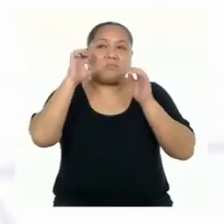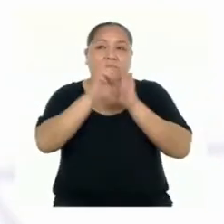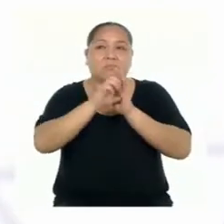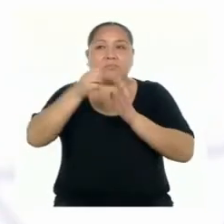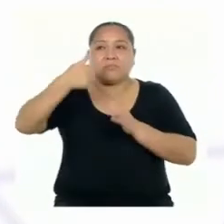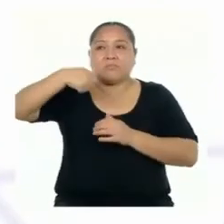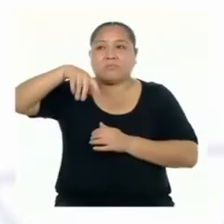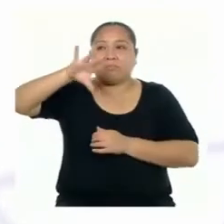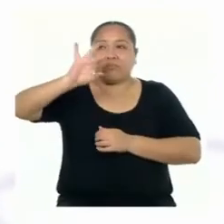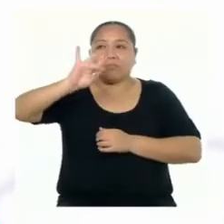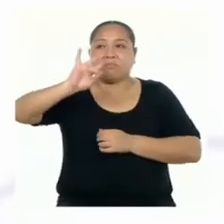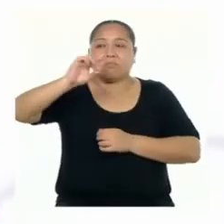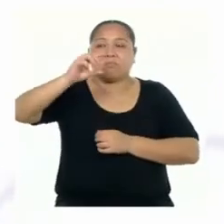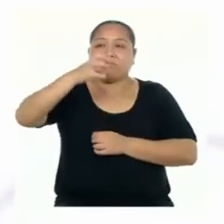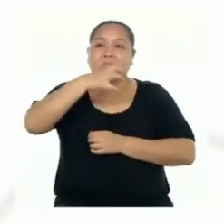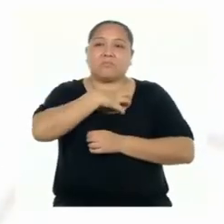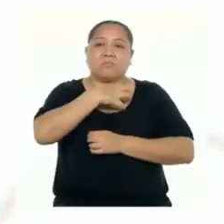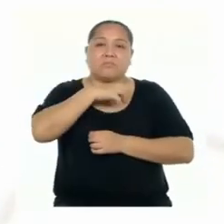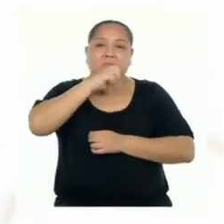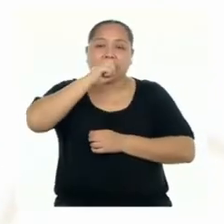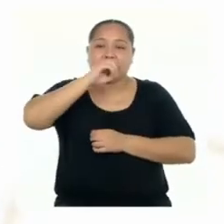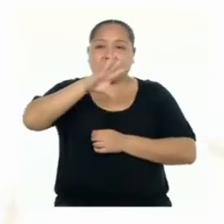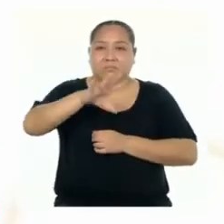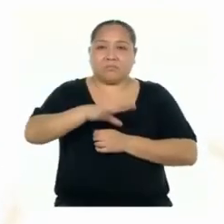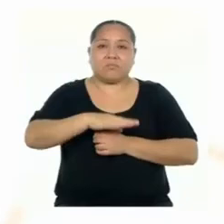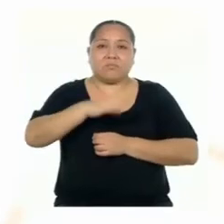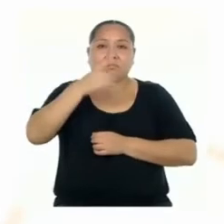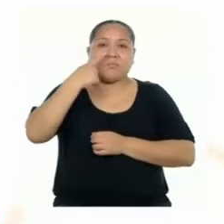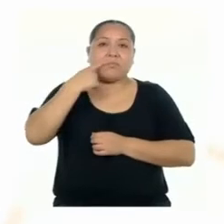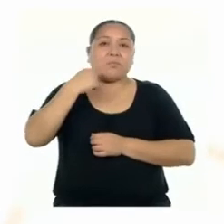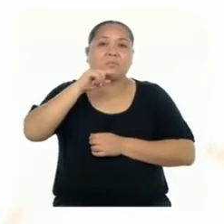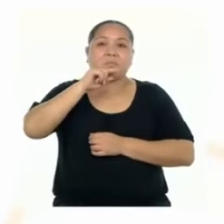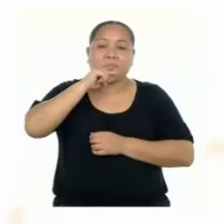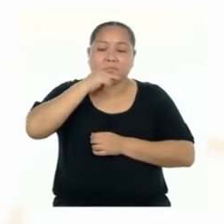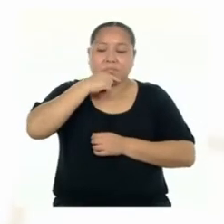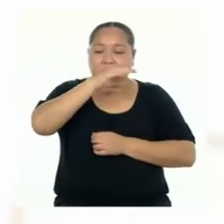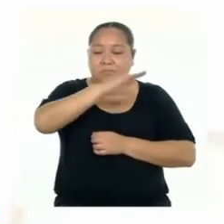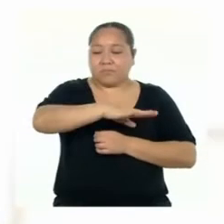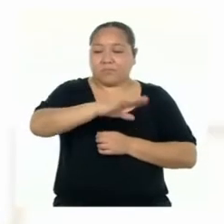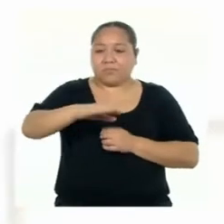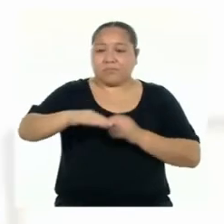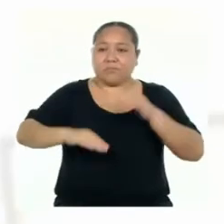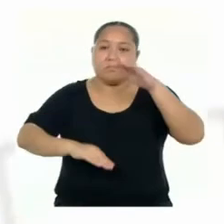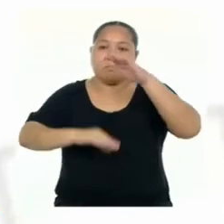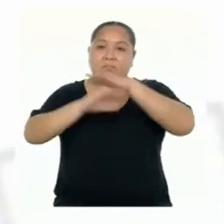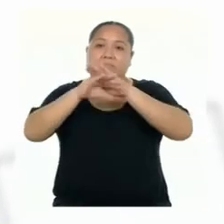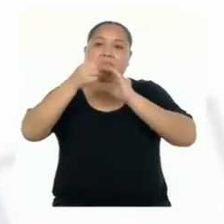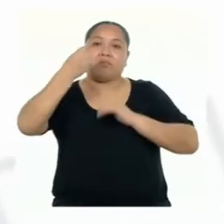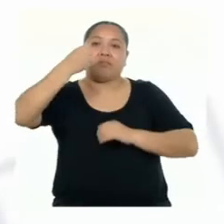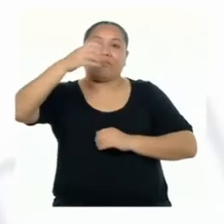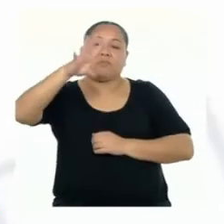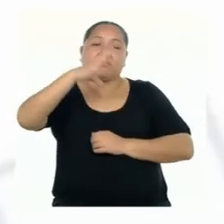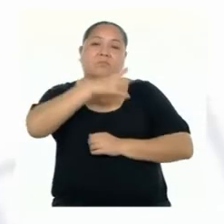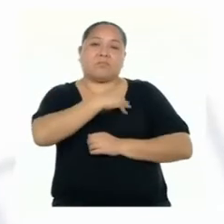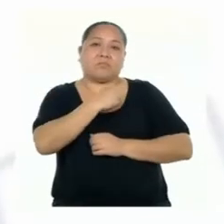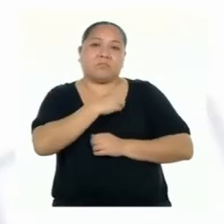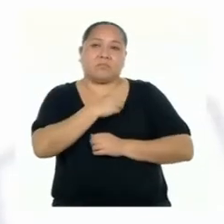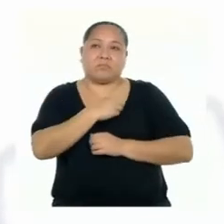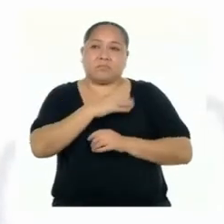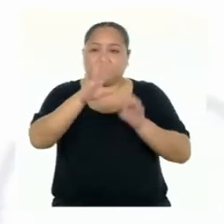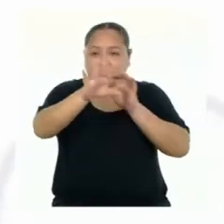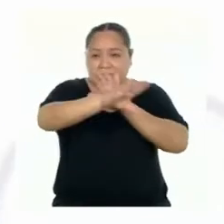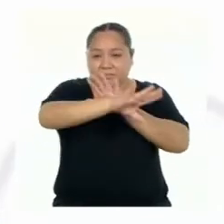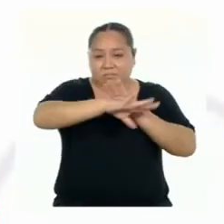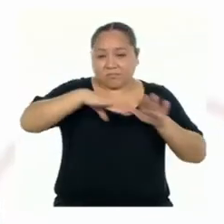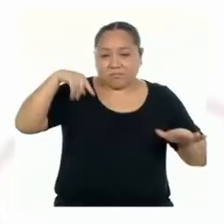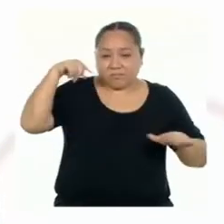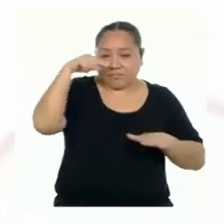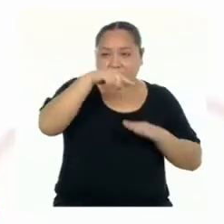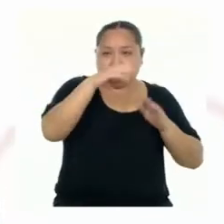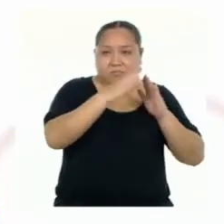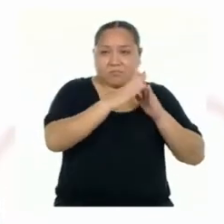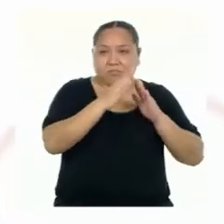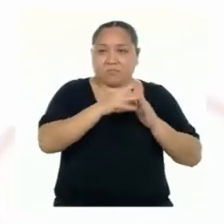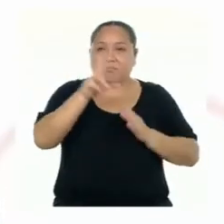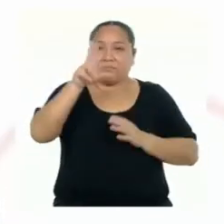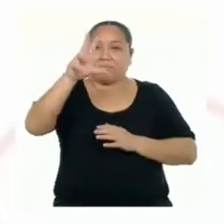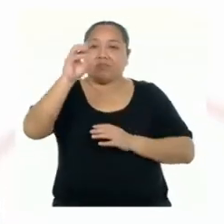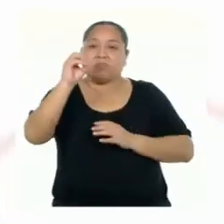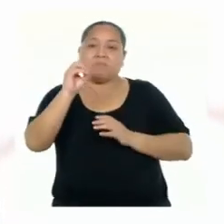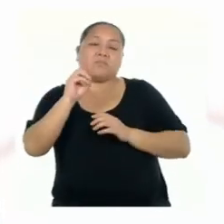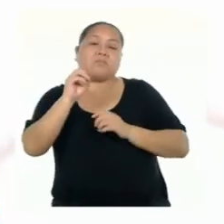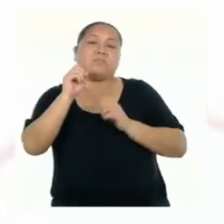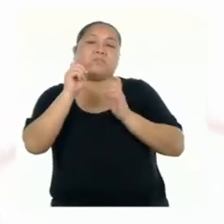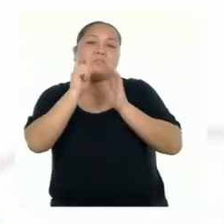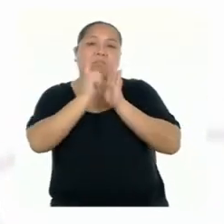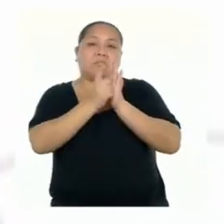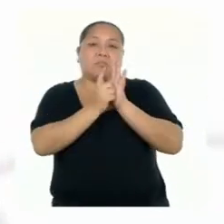de mayo se decretó que las niñas y los niños de hasta 14 años podrían salir de sus casas por media hora, y solo a